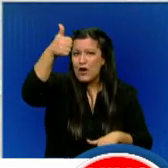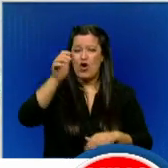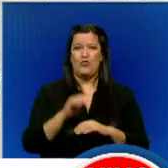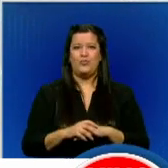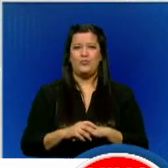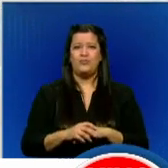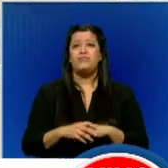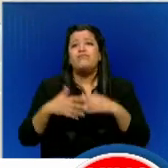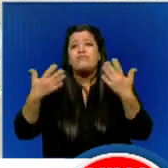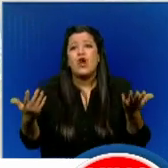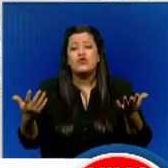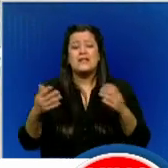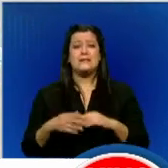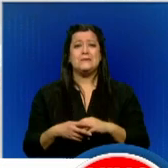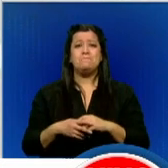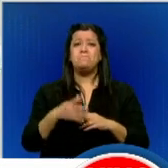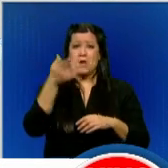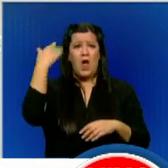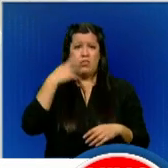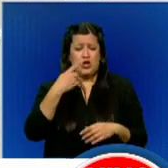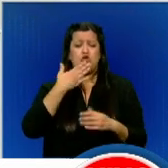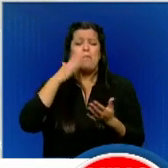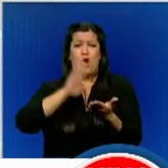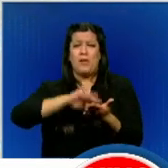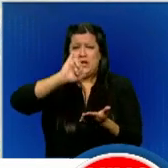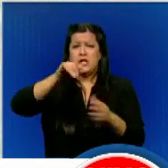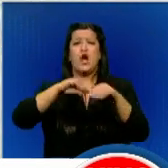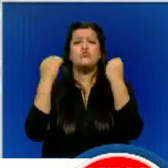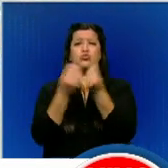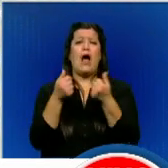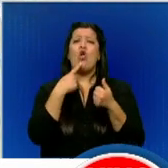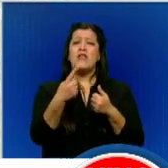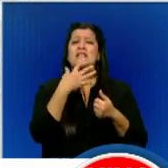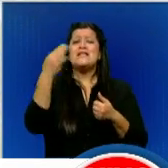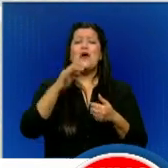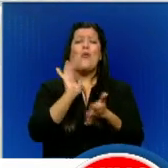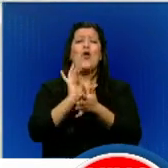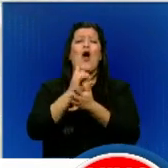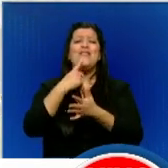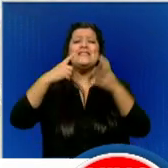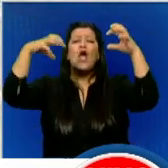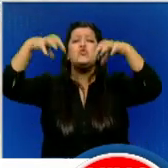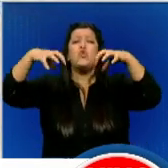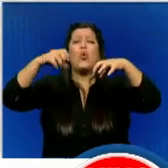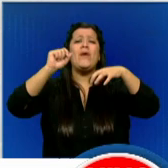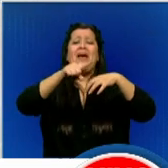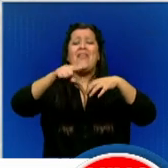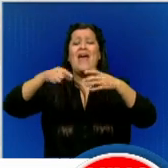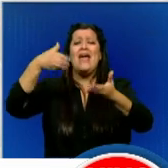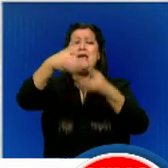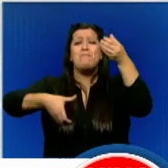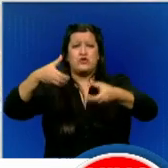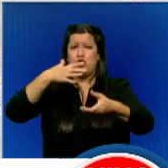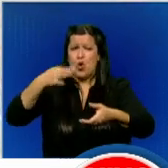y que por lo tanto prometían que los resultados van a ser lo que llamaron sumamente una lluvia de inversiones y yo creo que seguramente